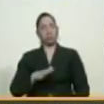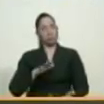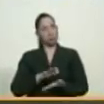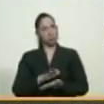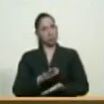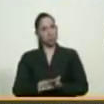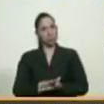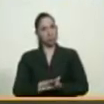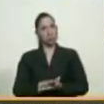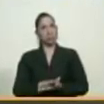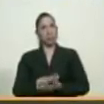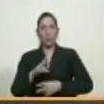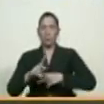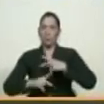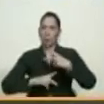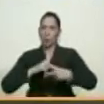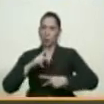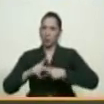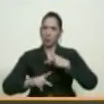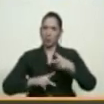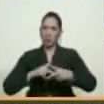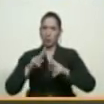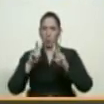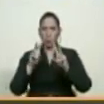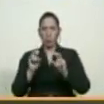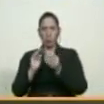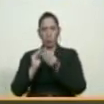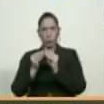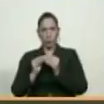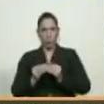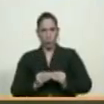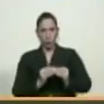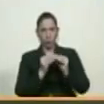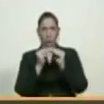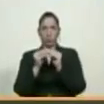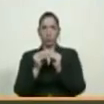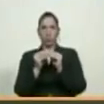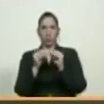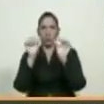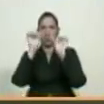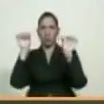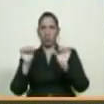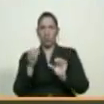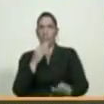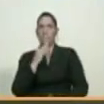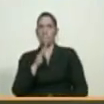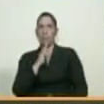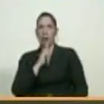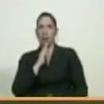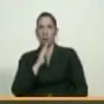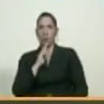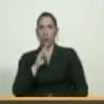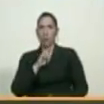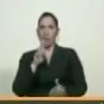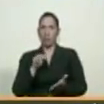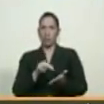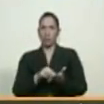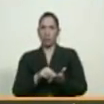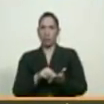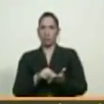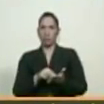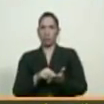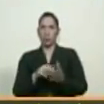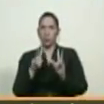lo referente al proceso de adecuación que atravesó el sistema bancario nacional para la entrada en circulación del nuevo bono